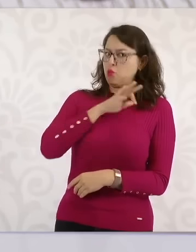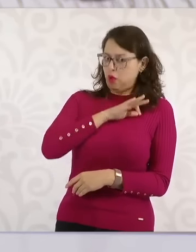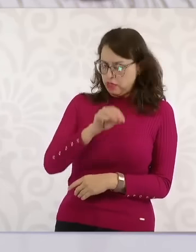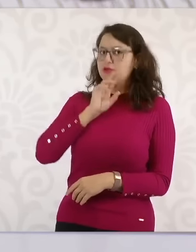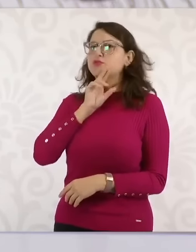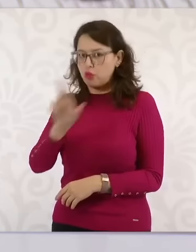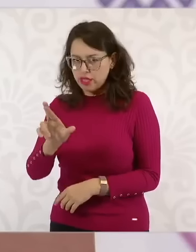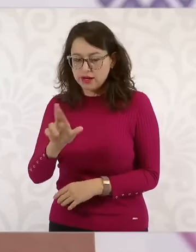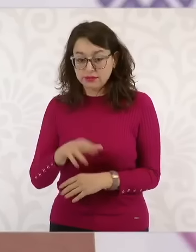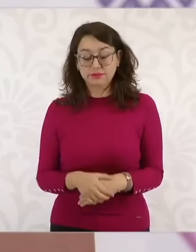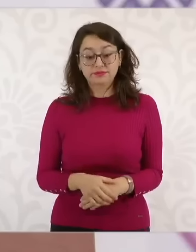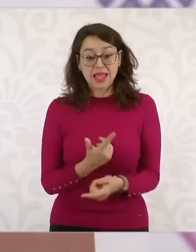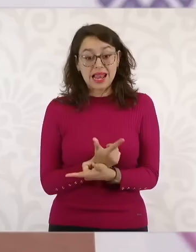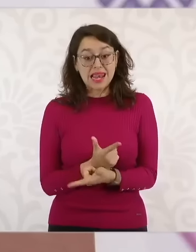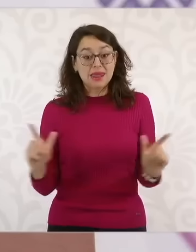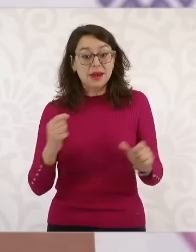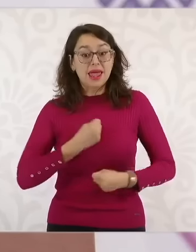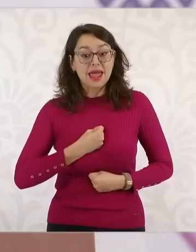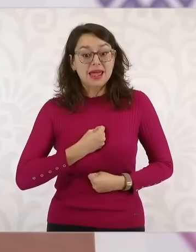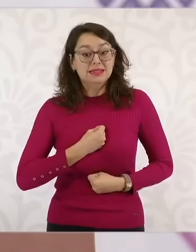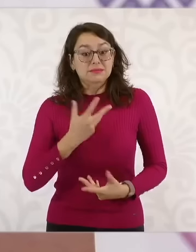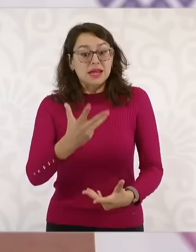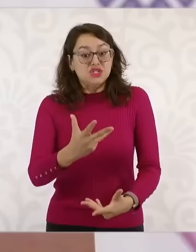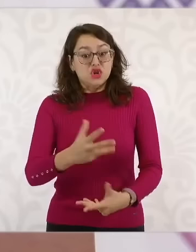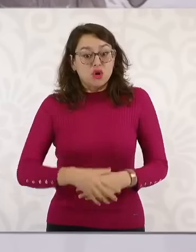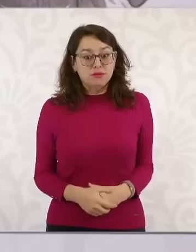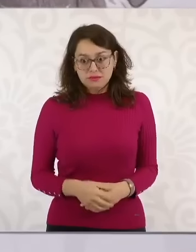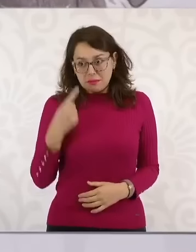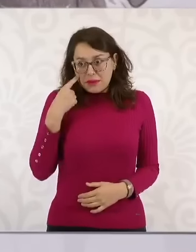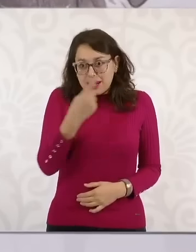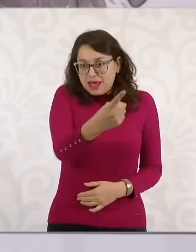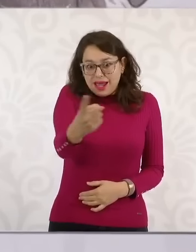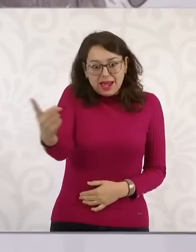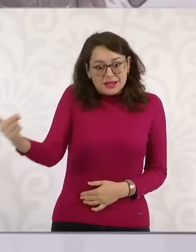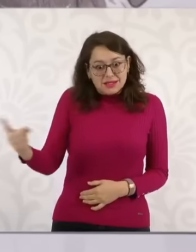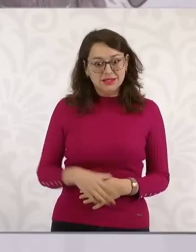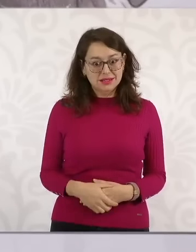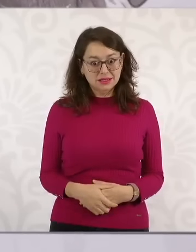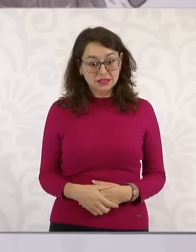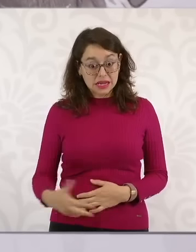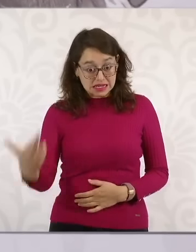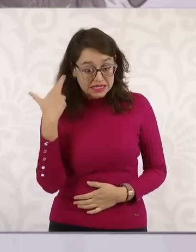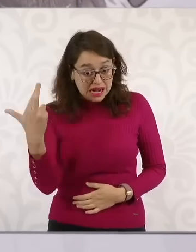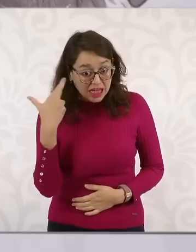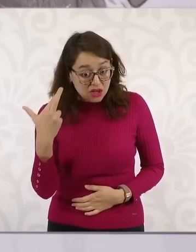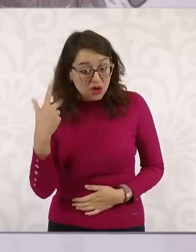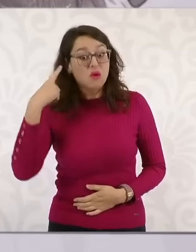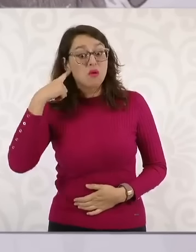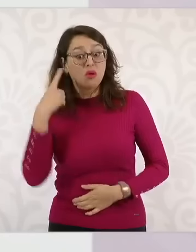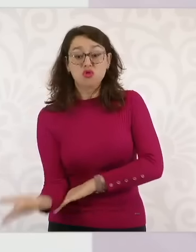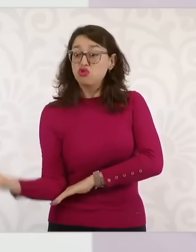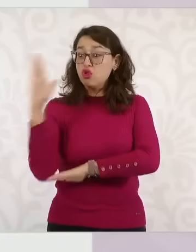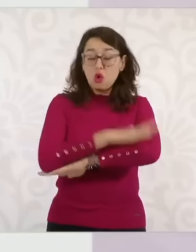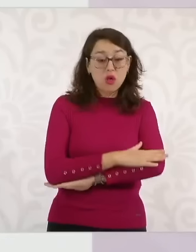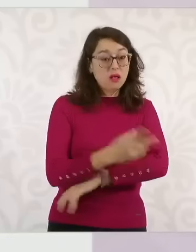Entonces, ¿hay libertad de expresión en México? Bueno, nada más hay que oír el radio, nada más hay que